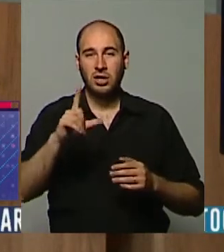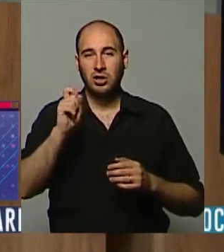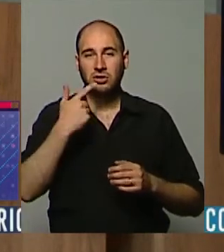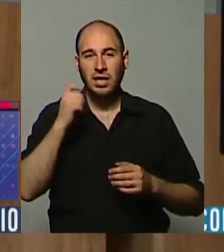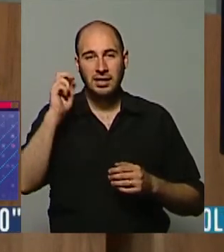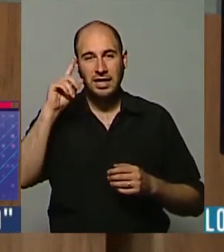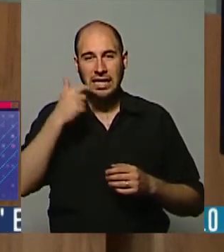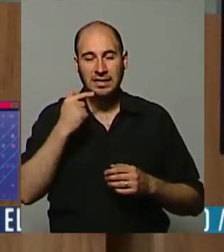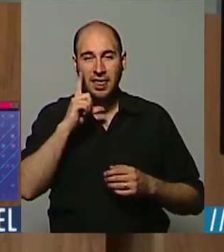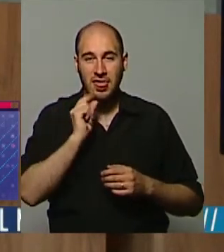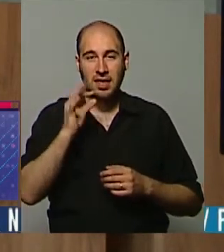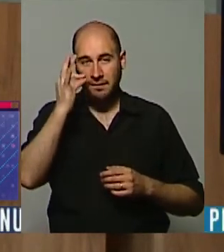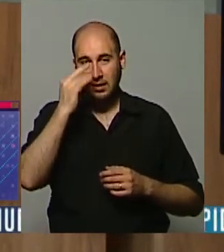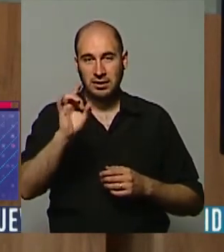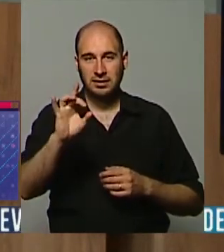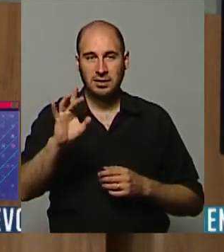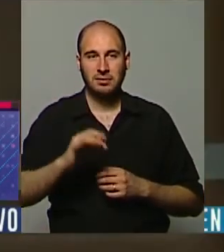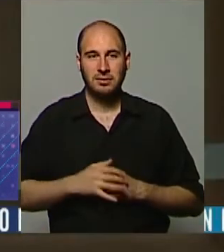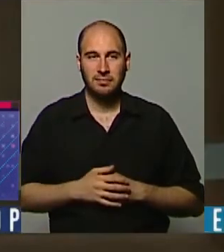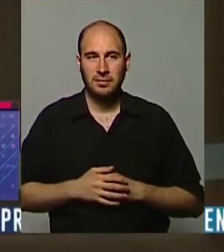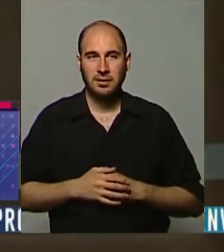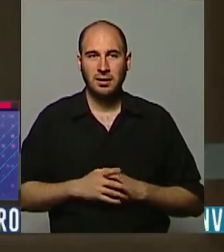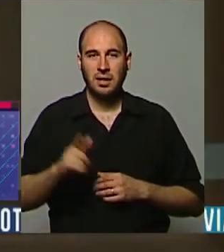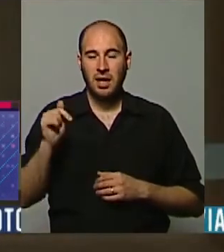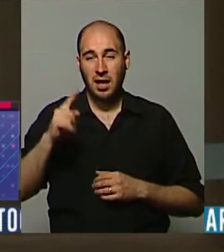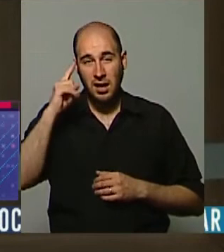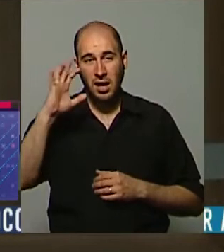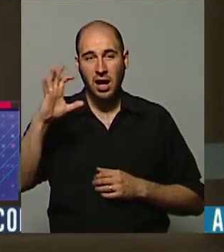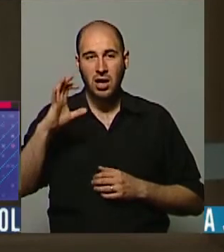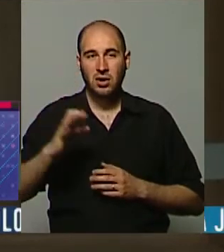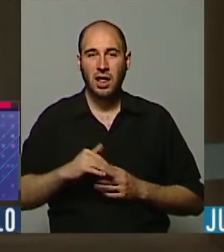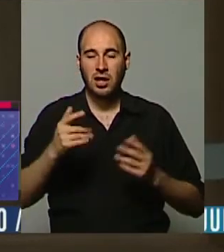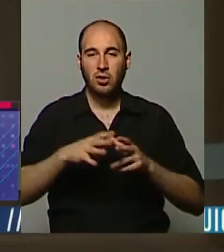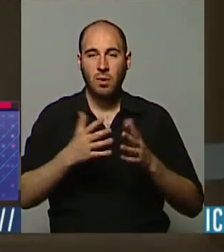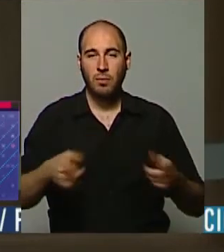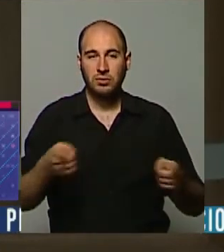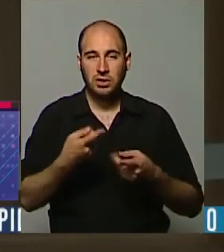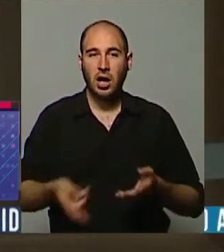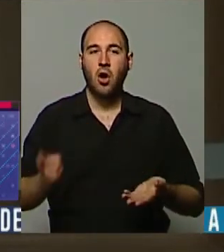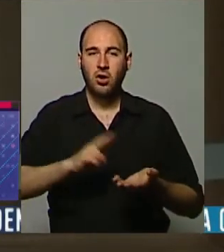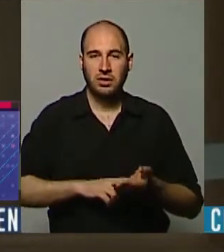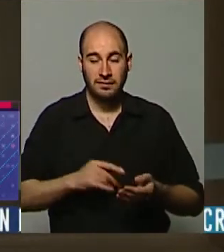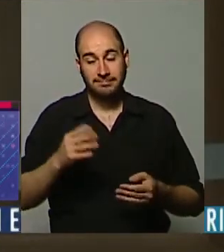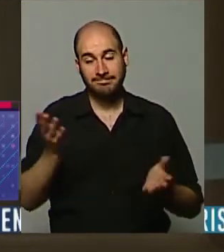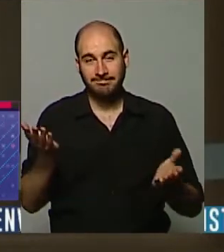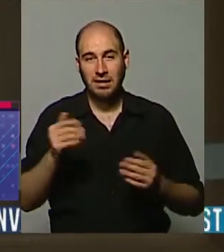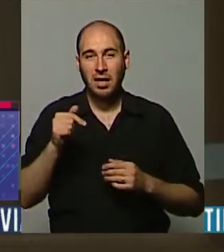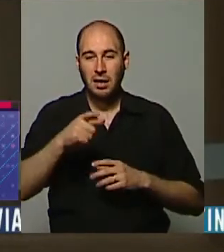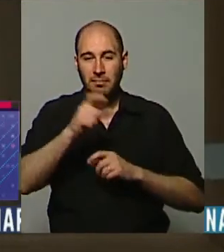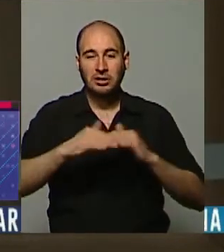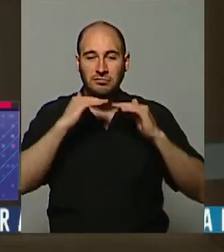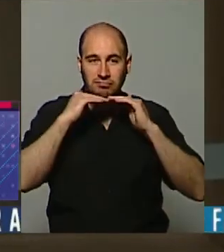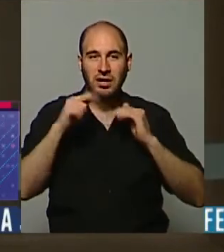Ángeles el día 20 de diciembre. Bueno, para tener en cuenta entonces estas bandas que vuelven, por algo será, porque hay público que